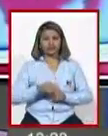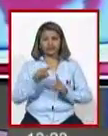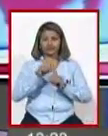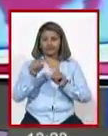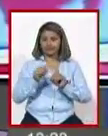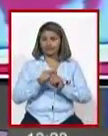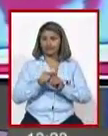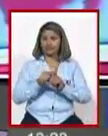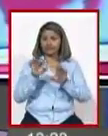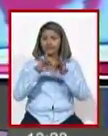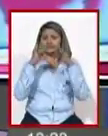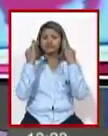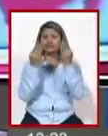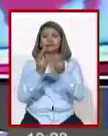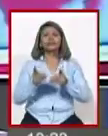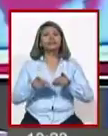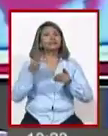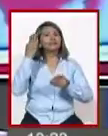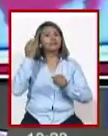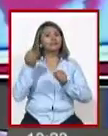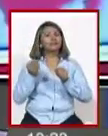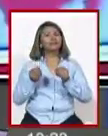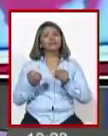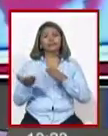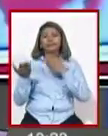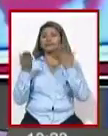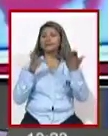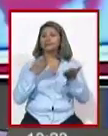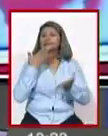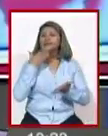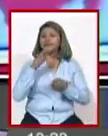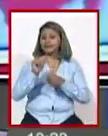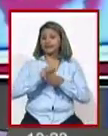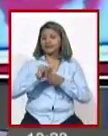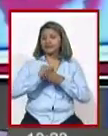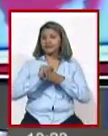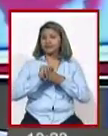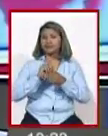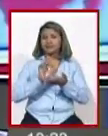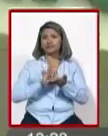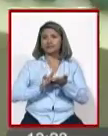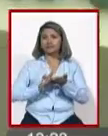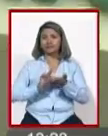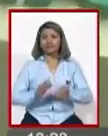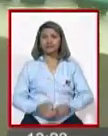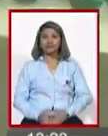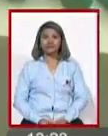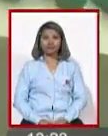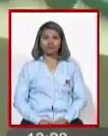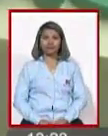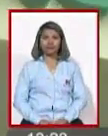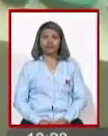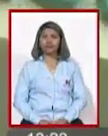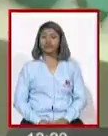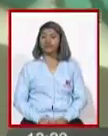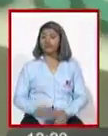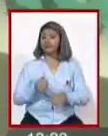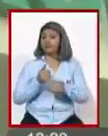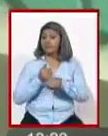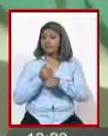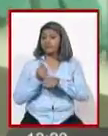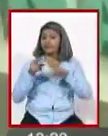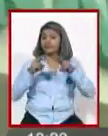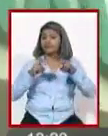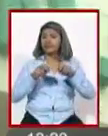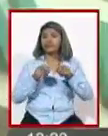La familia sentó la denuncia por homicidio y además por mala práctica de la medicina. El delito que se